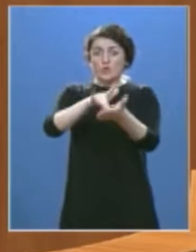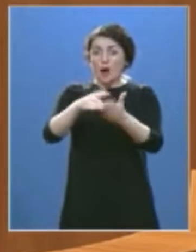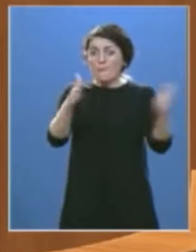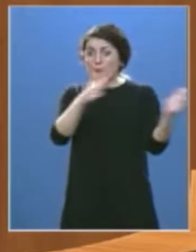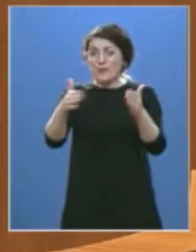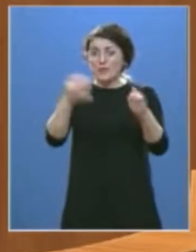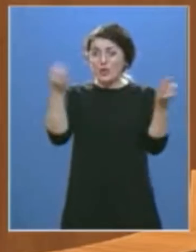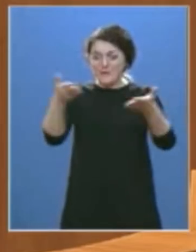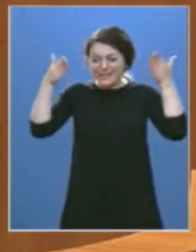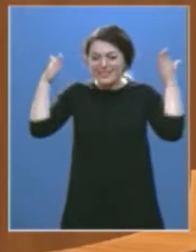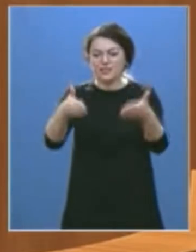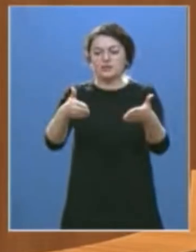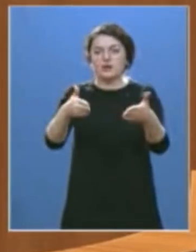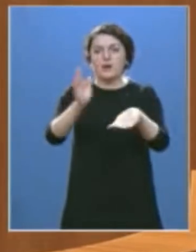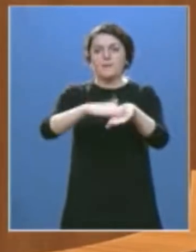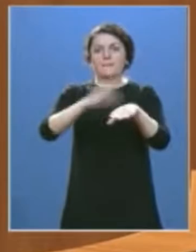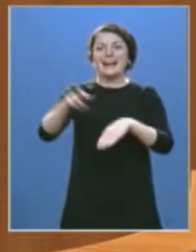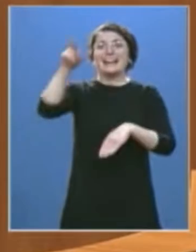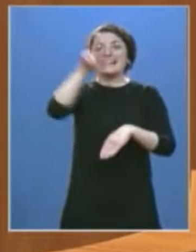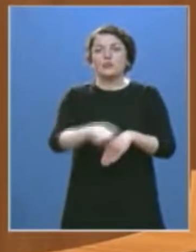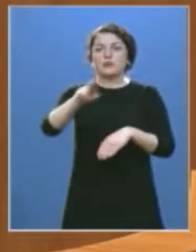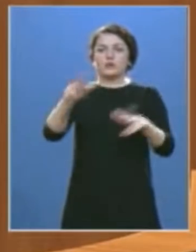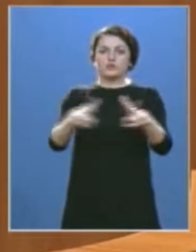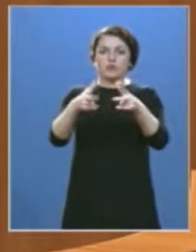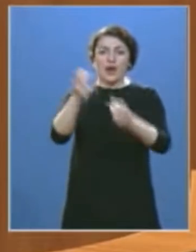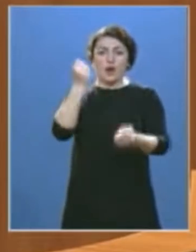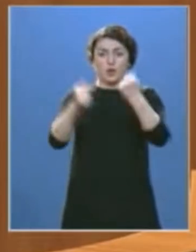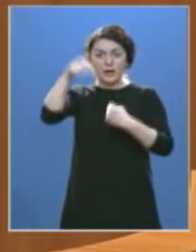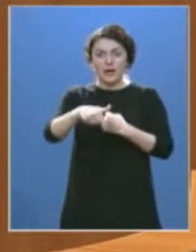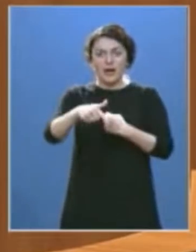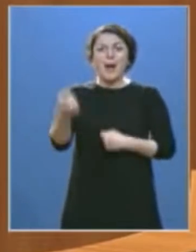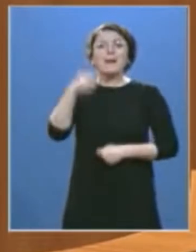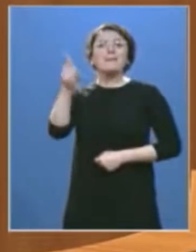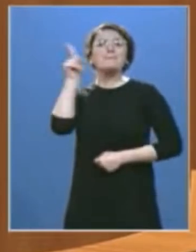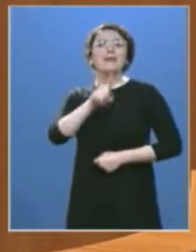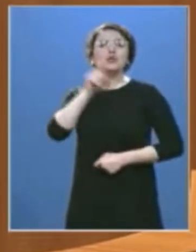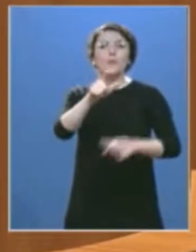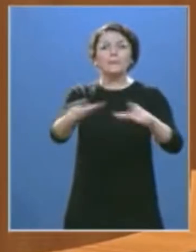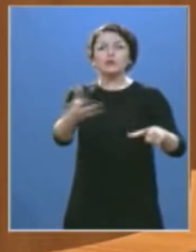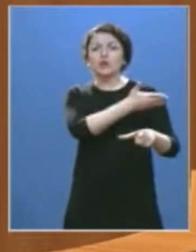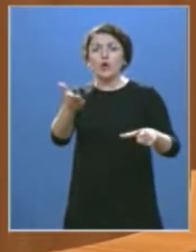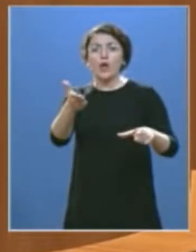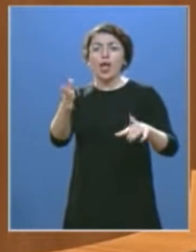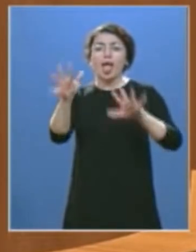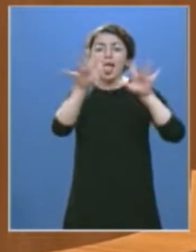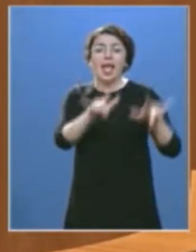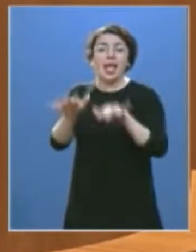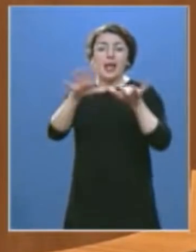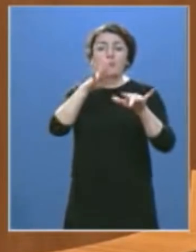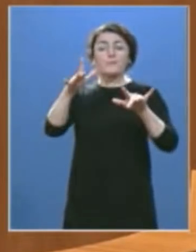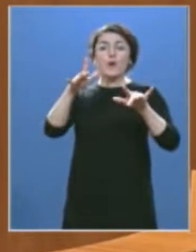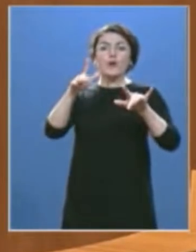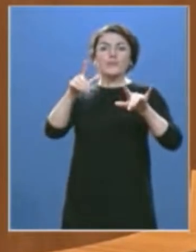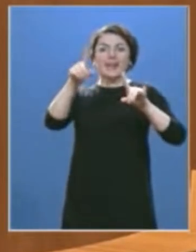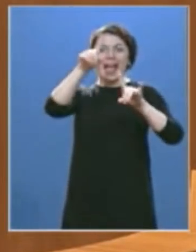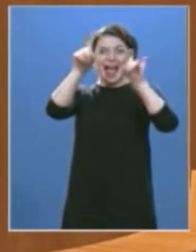exclusivamente en procurar a recuperación social e económica desta terra e mintió a todo o mundo obnubilado por unhas encuestas que